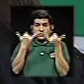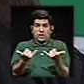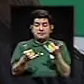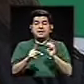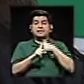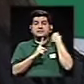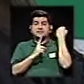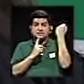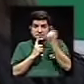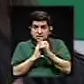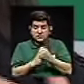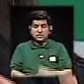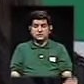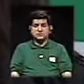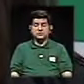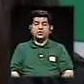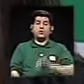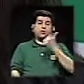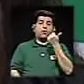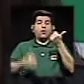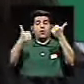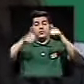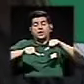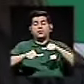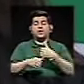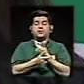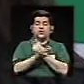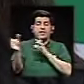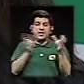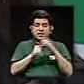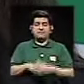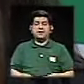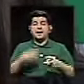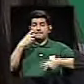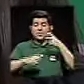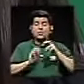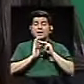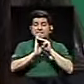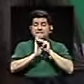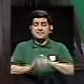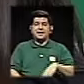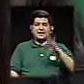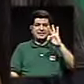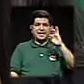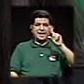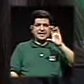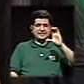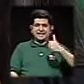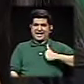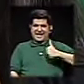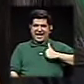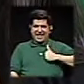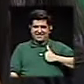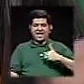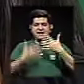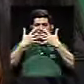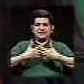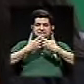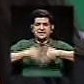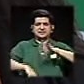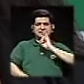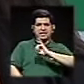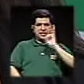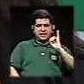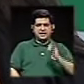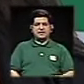con la situación de que amparado en otro tratado de libre comercio es un problema del modelo el caso del tlc con Canadá que ahora industrias infinito va ante